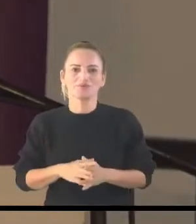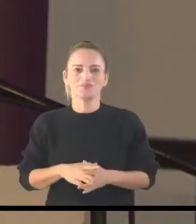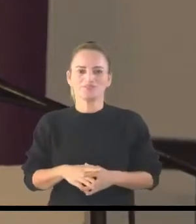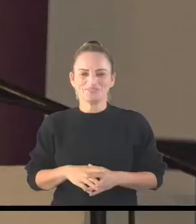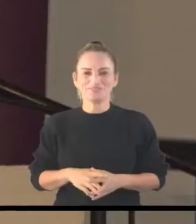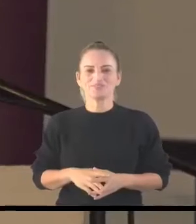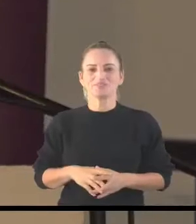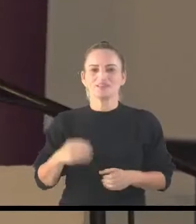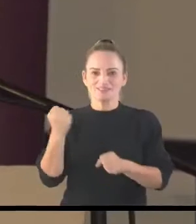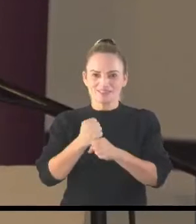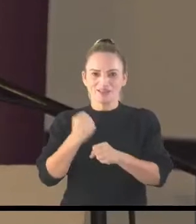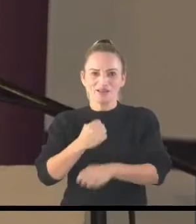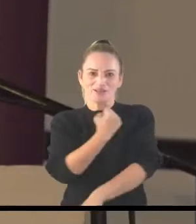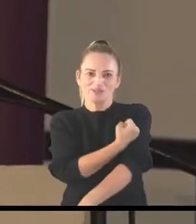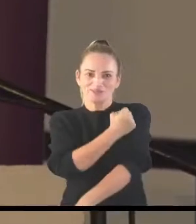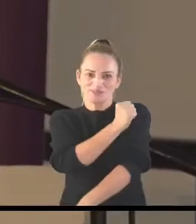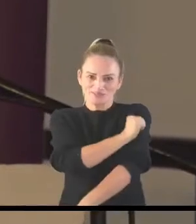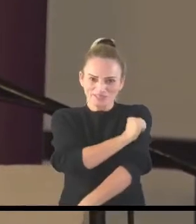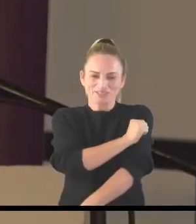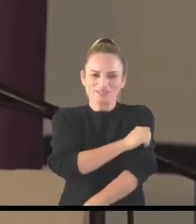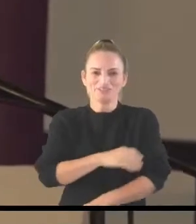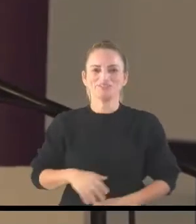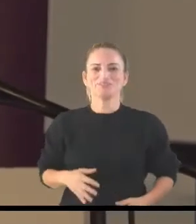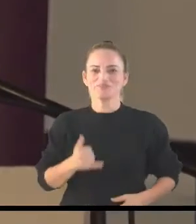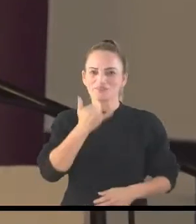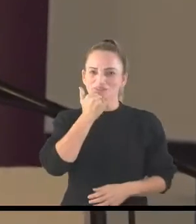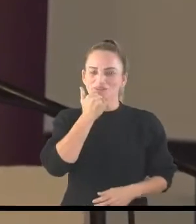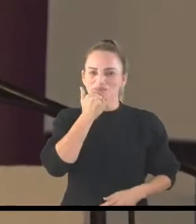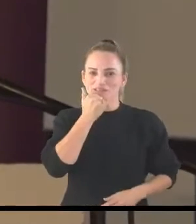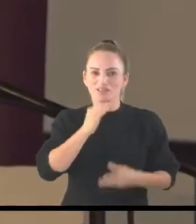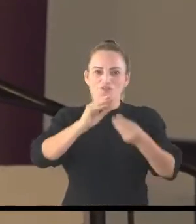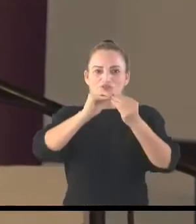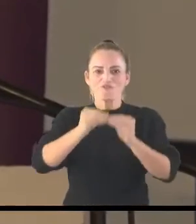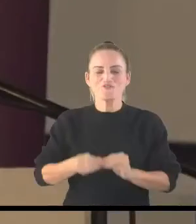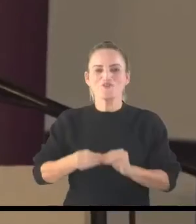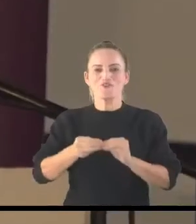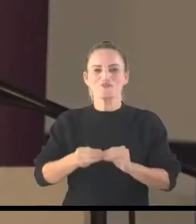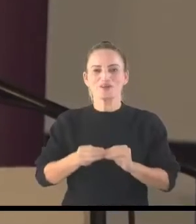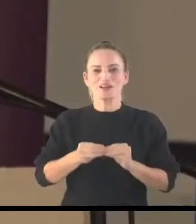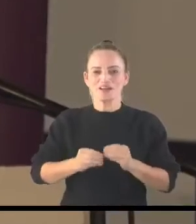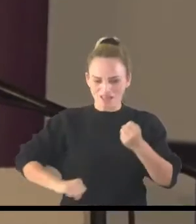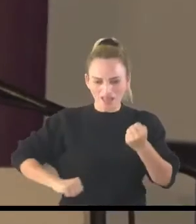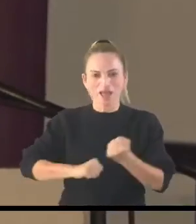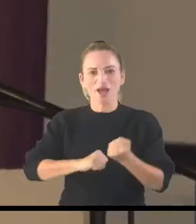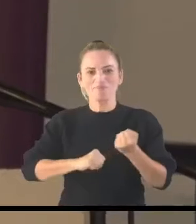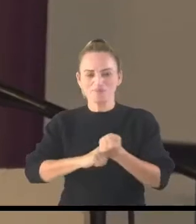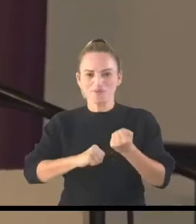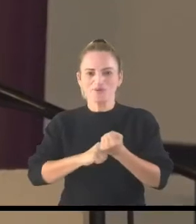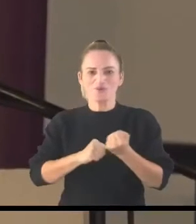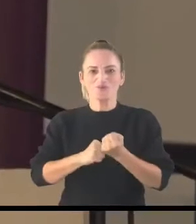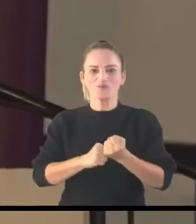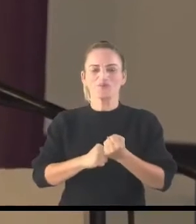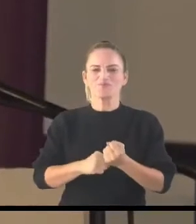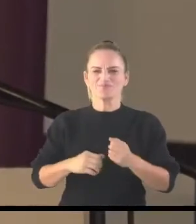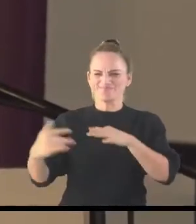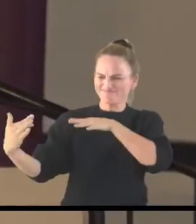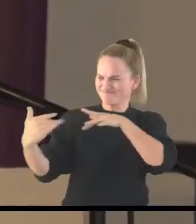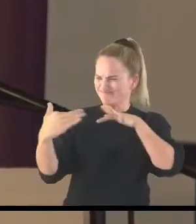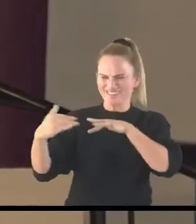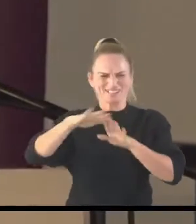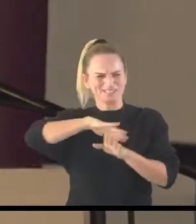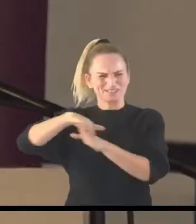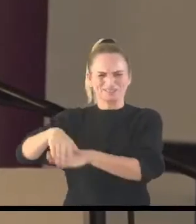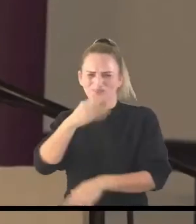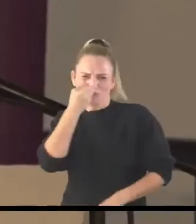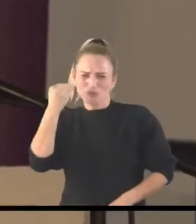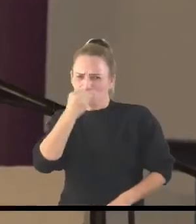labor social no porque nos sobre, sino porque es una forma de contribuir a esta guerra absurda, a